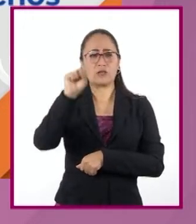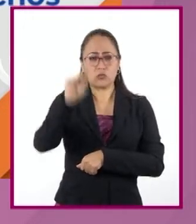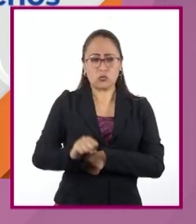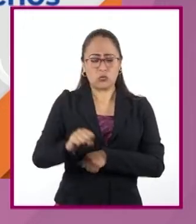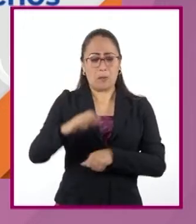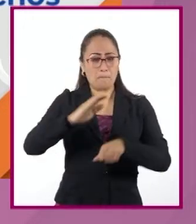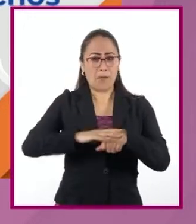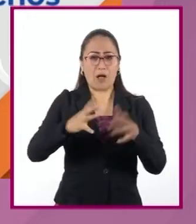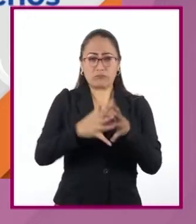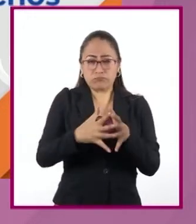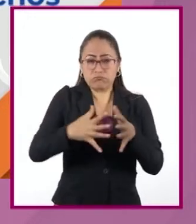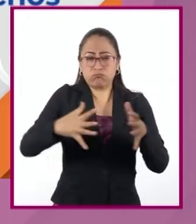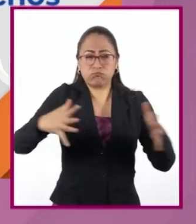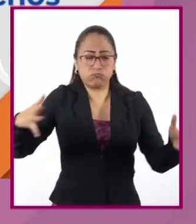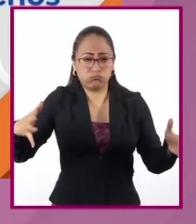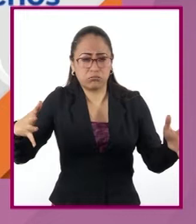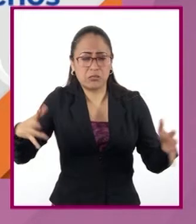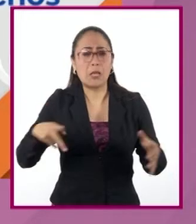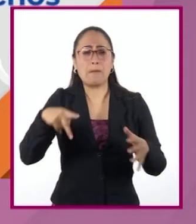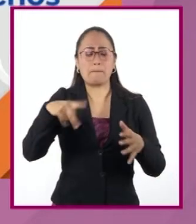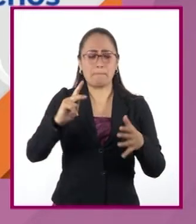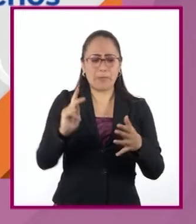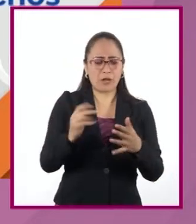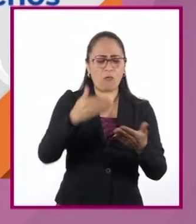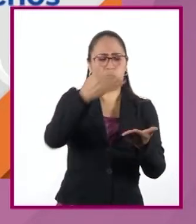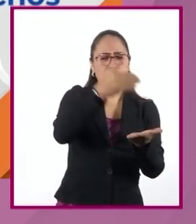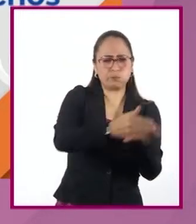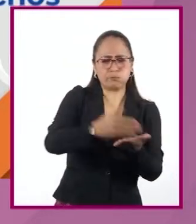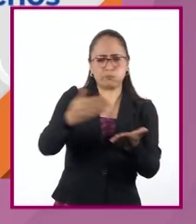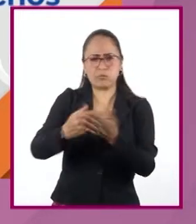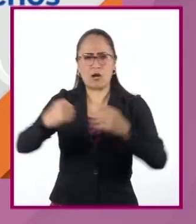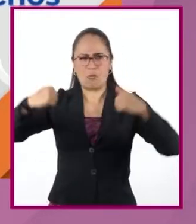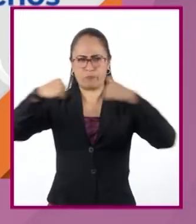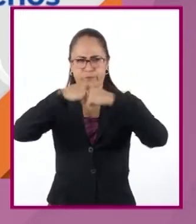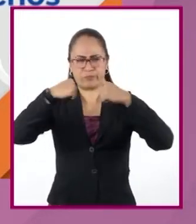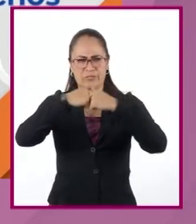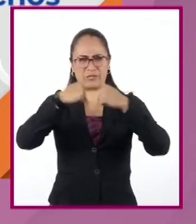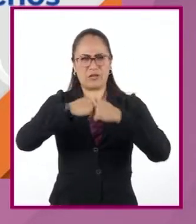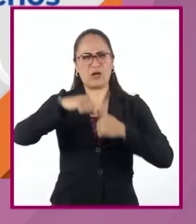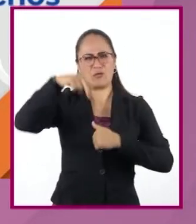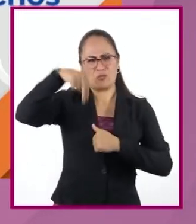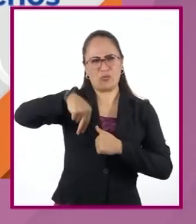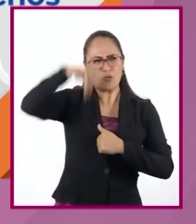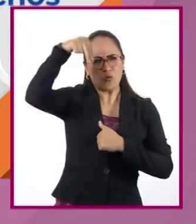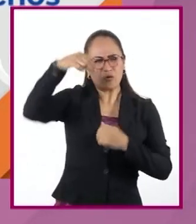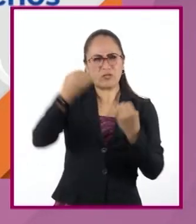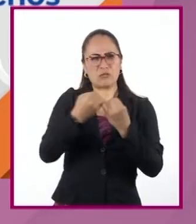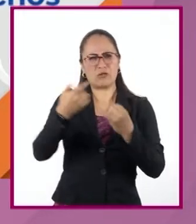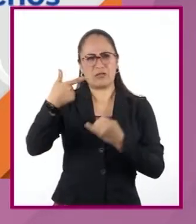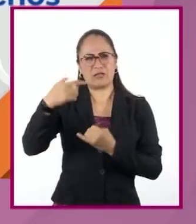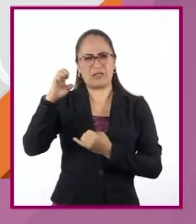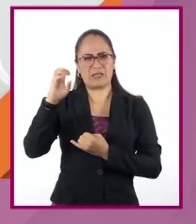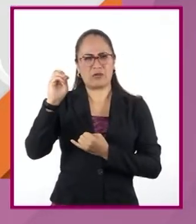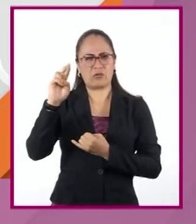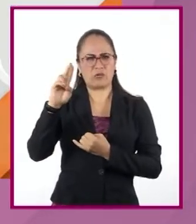extensa, pero al definir límites con Carolina Norte y Georgia, redujo su